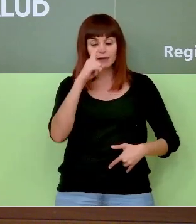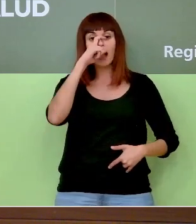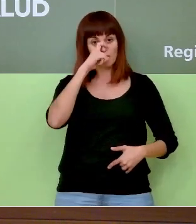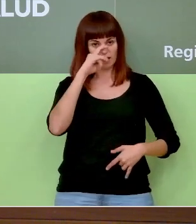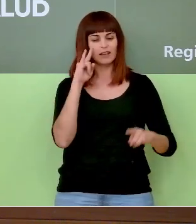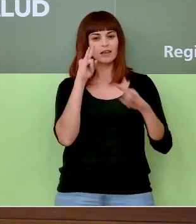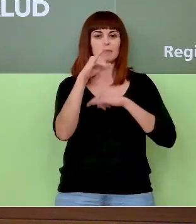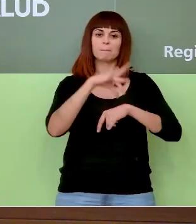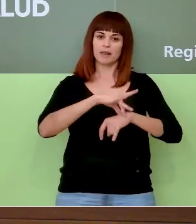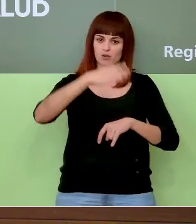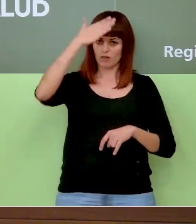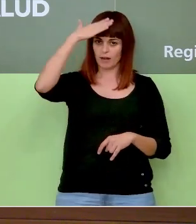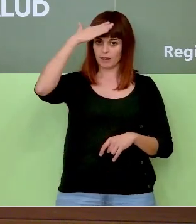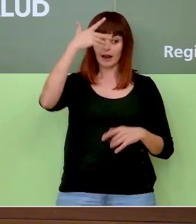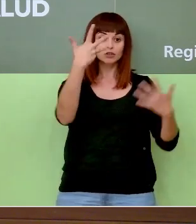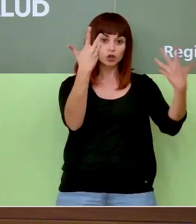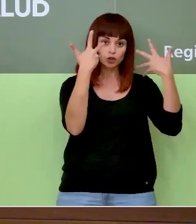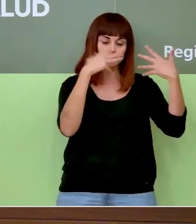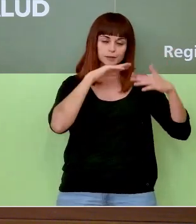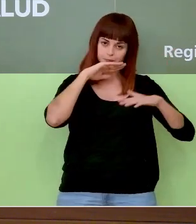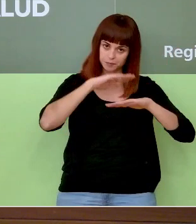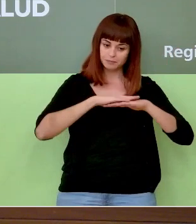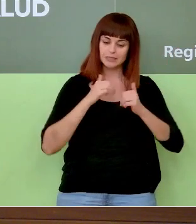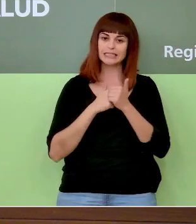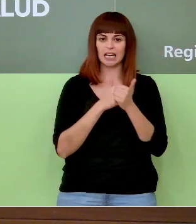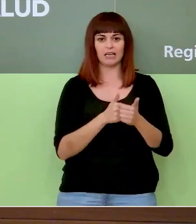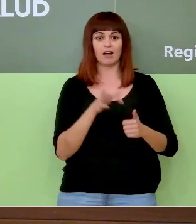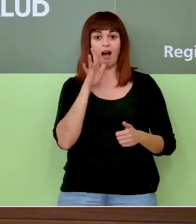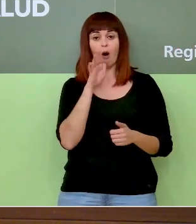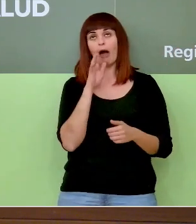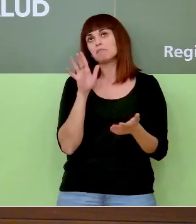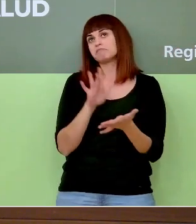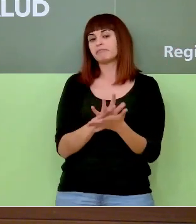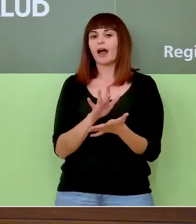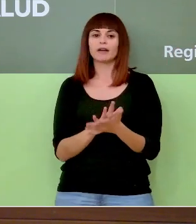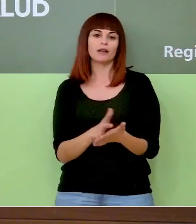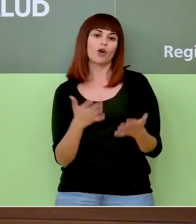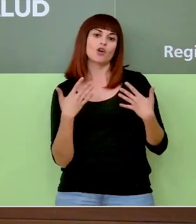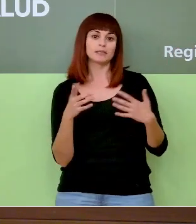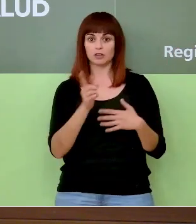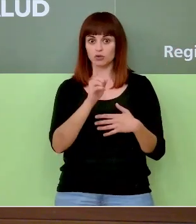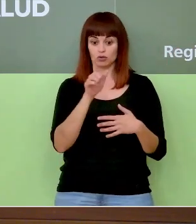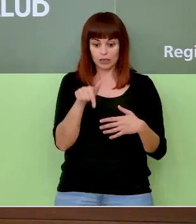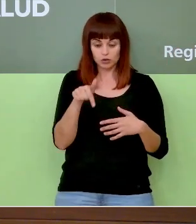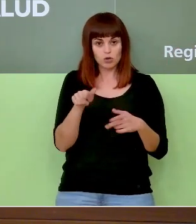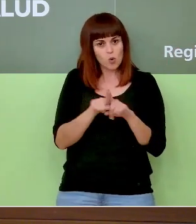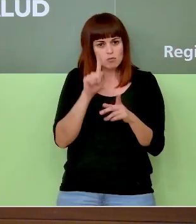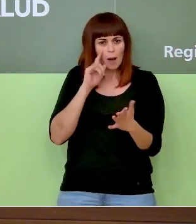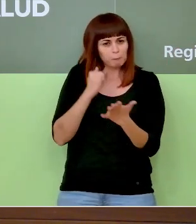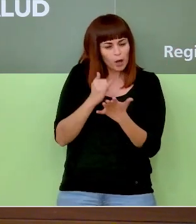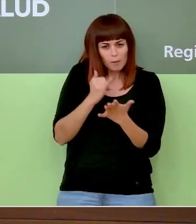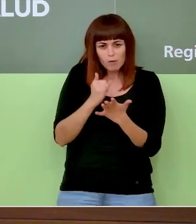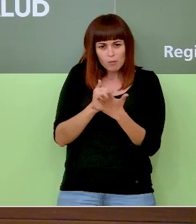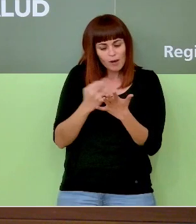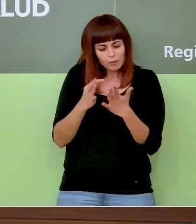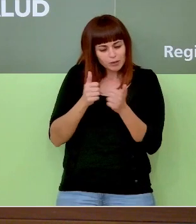tu médico de cabecera y seguir las recomendaciones sanitarias. No nos podemos relajar, lo hemos dicho muchas veces, esto es una carrera de fondo, es una maratón que tenemos